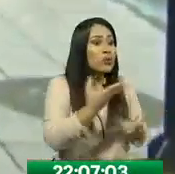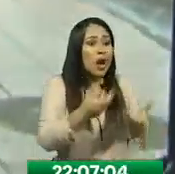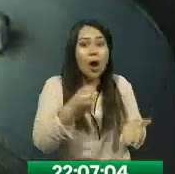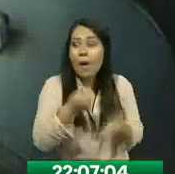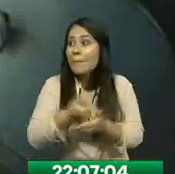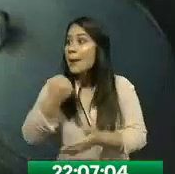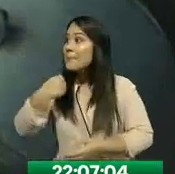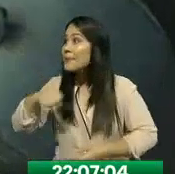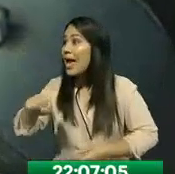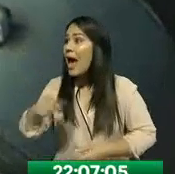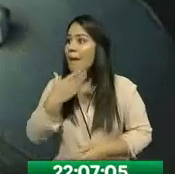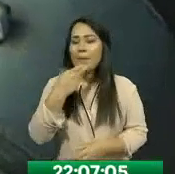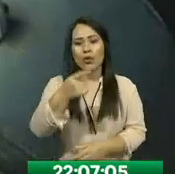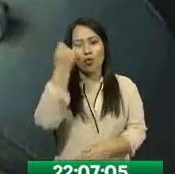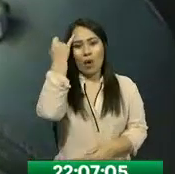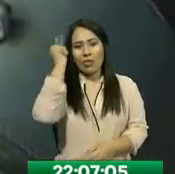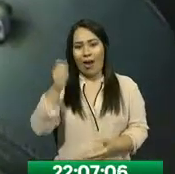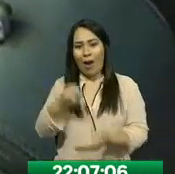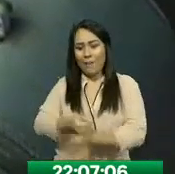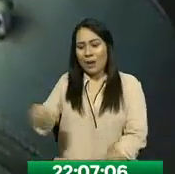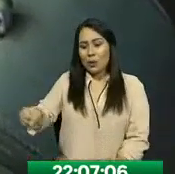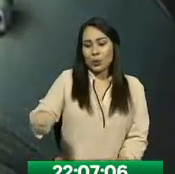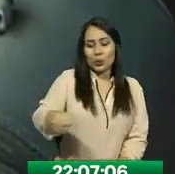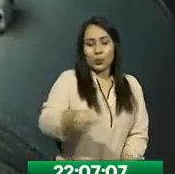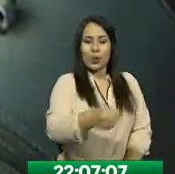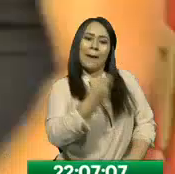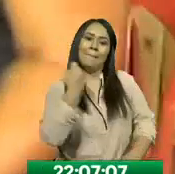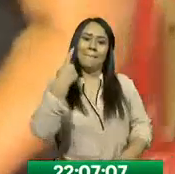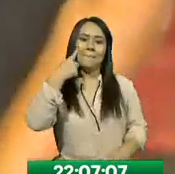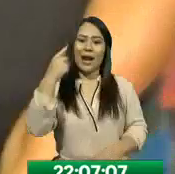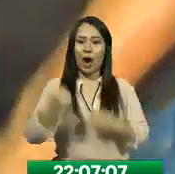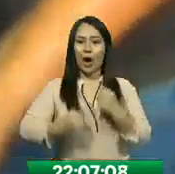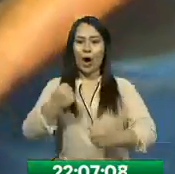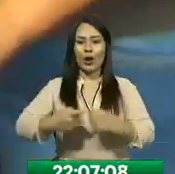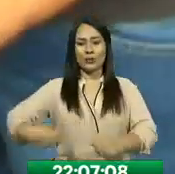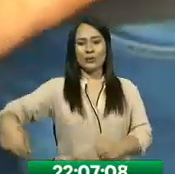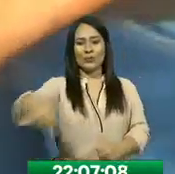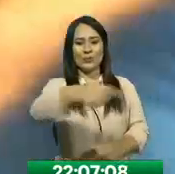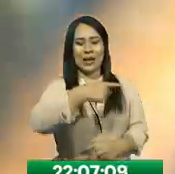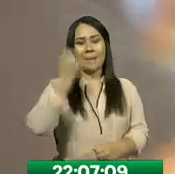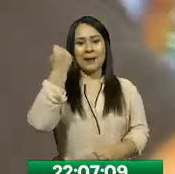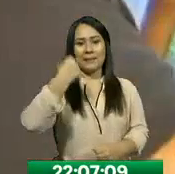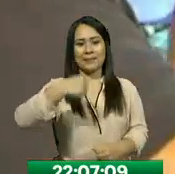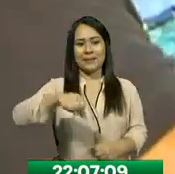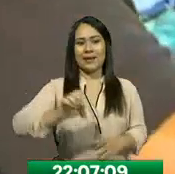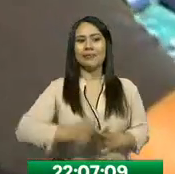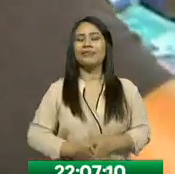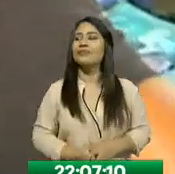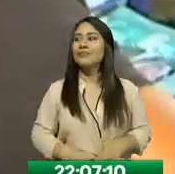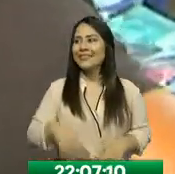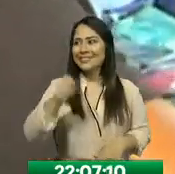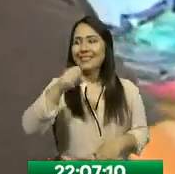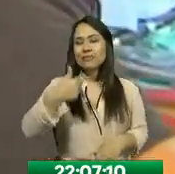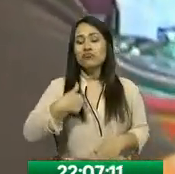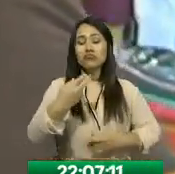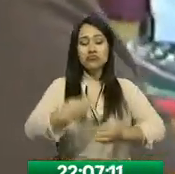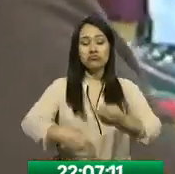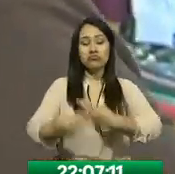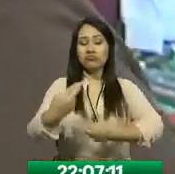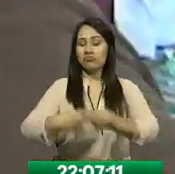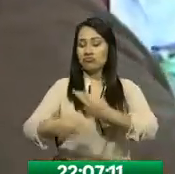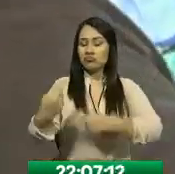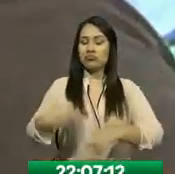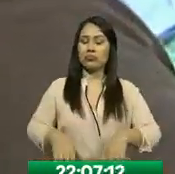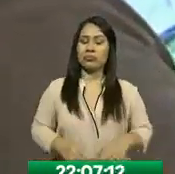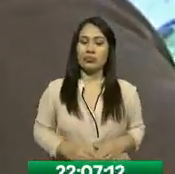es viajar, una maleta es lo que debe comprar, así indica doña Maribel. Se venden, amigas, sí se están vendiendo.